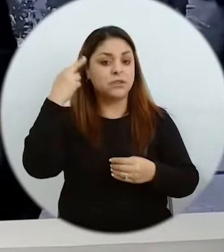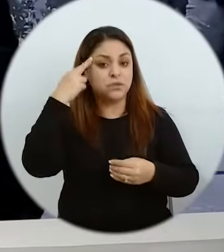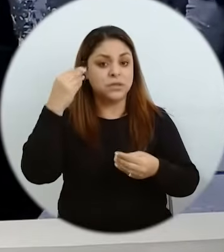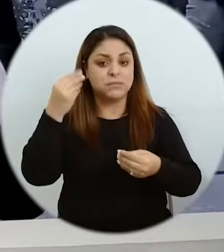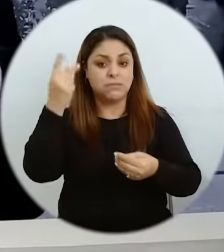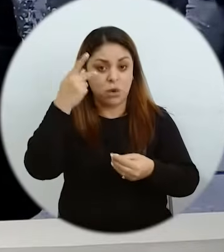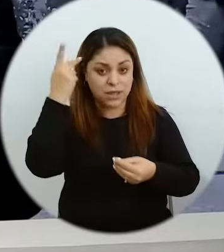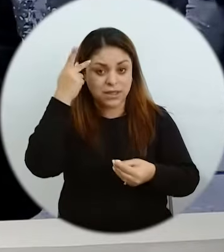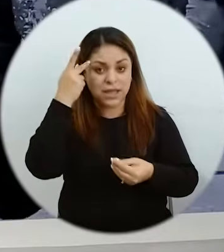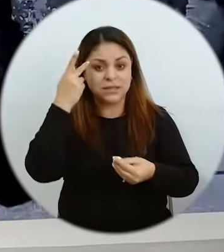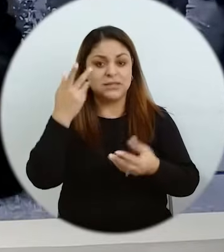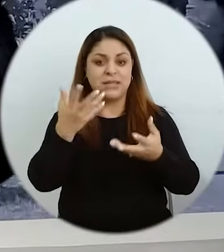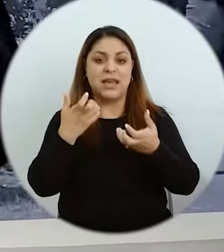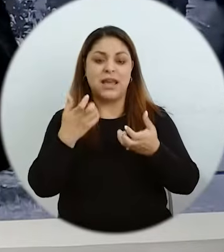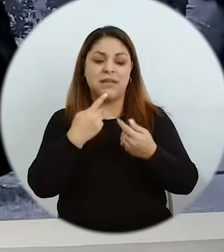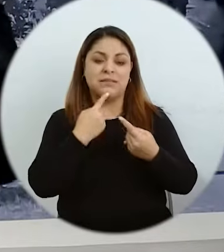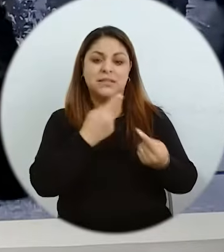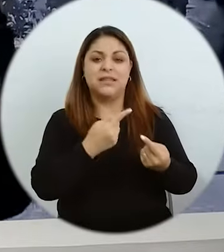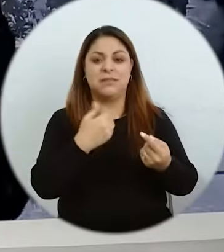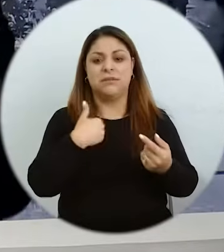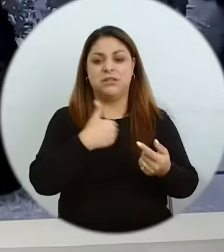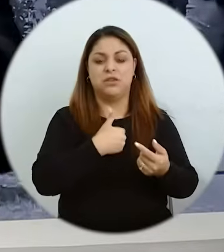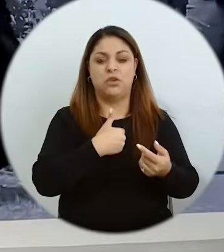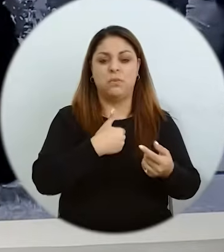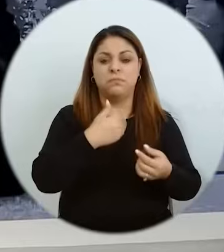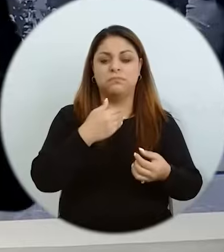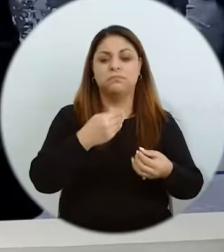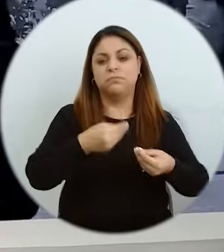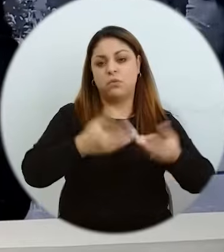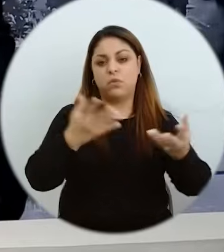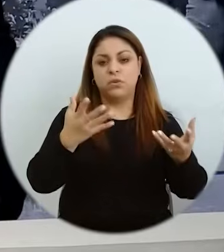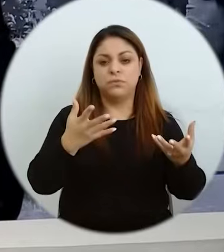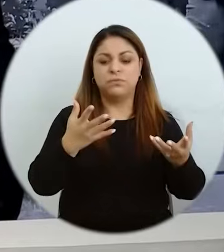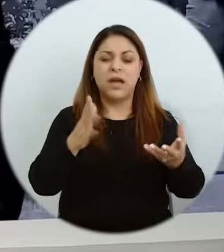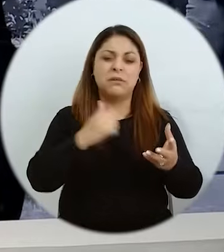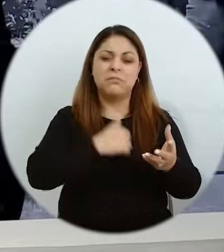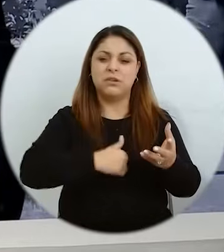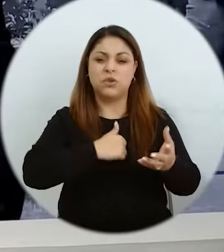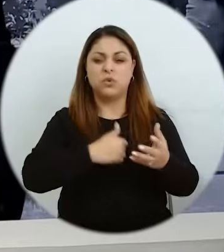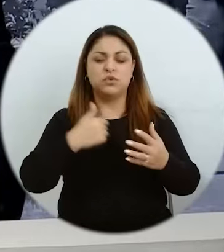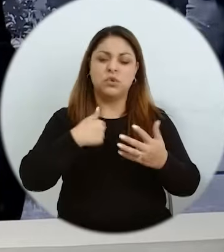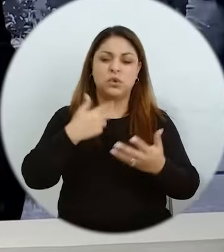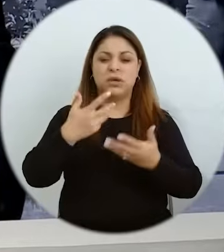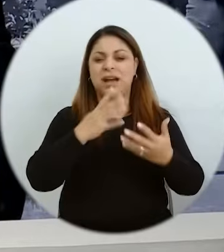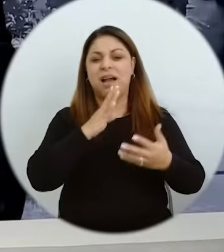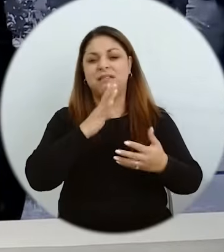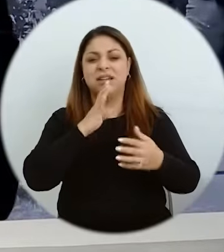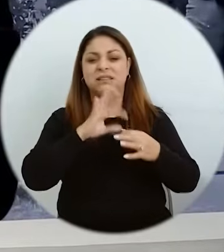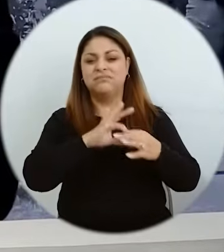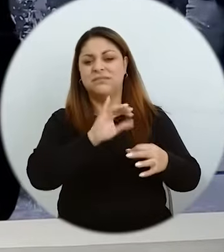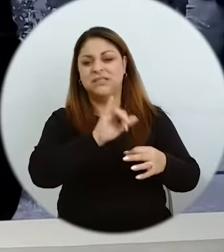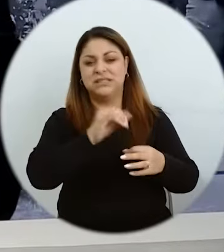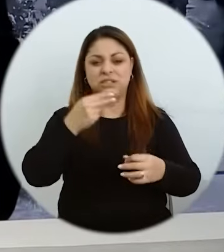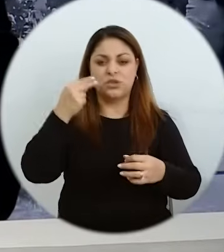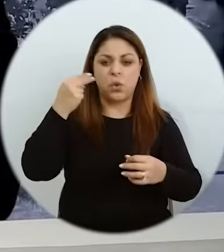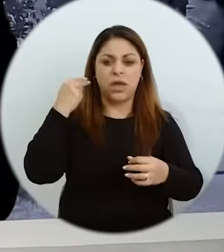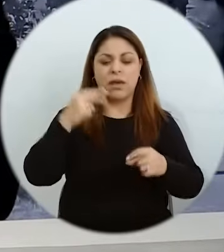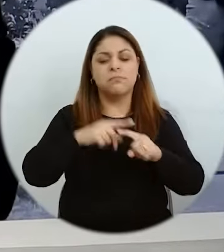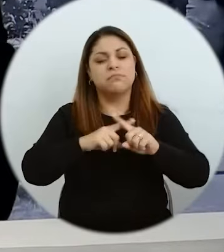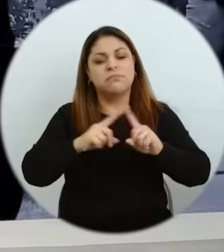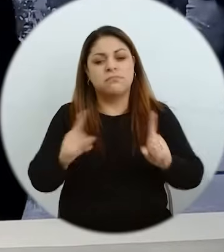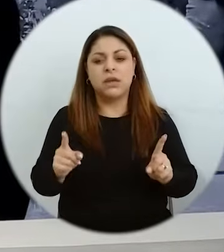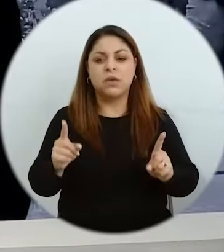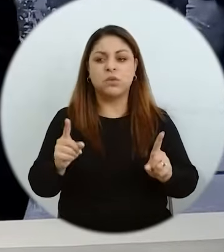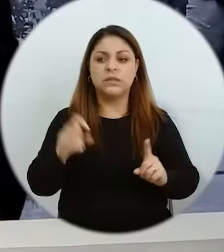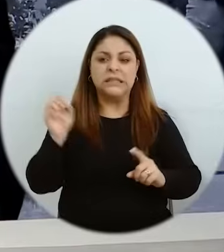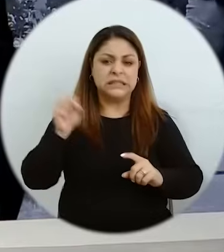Público. Perdonen que me fui con una cuestión histórica, pero me parece muy importante eso. Pero sí una lucha